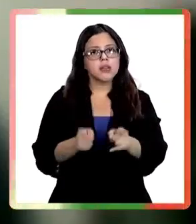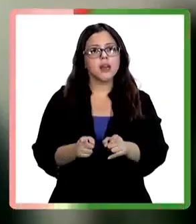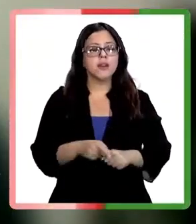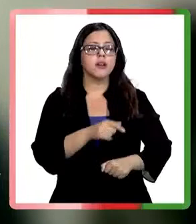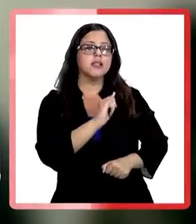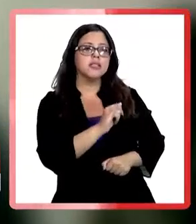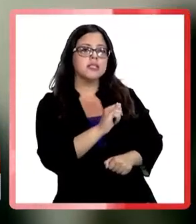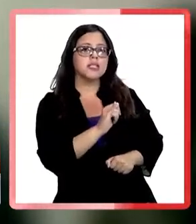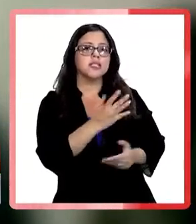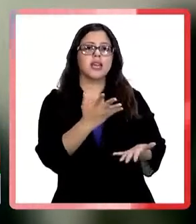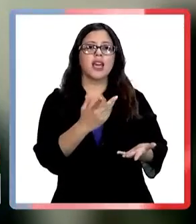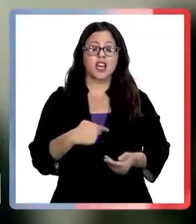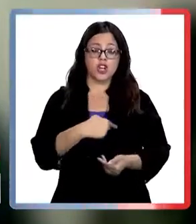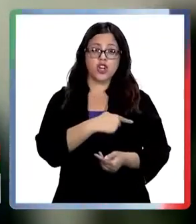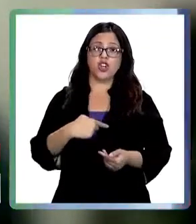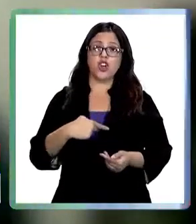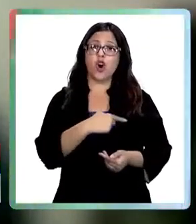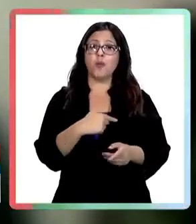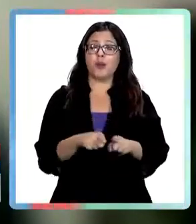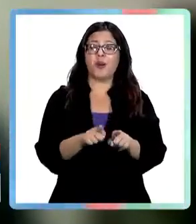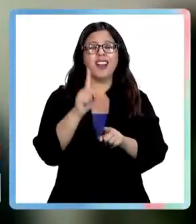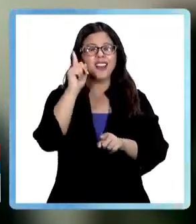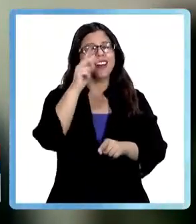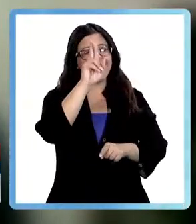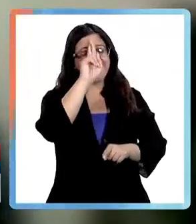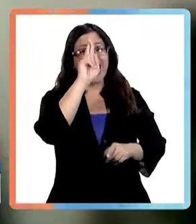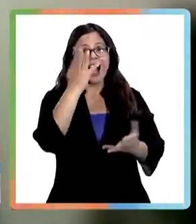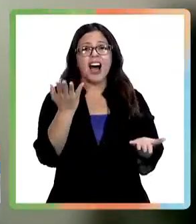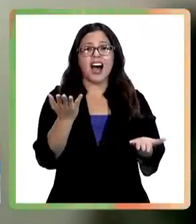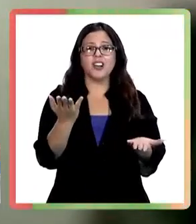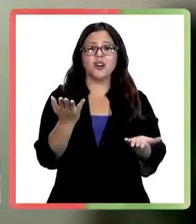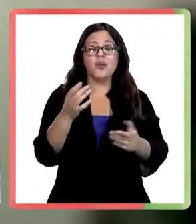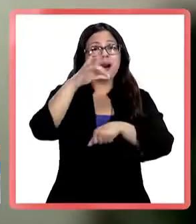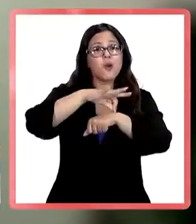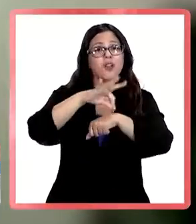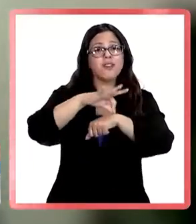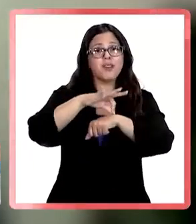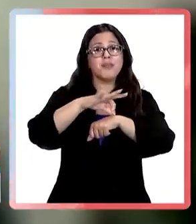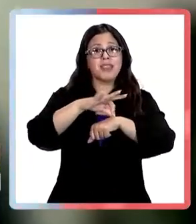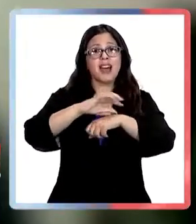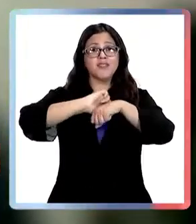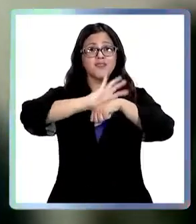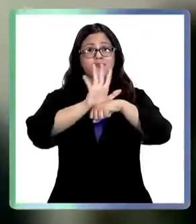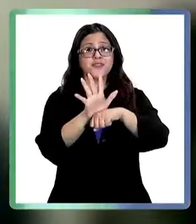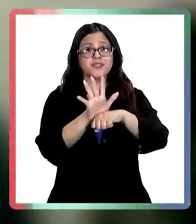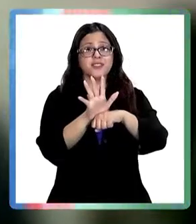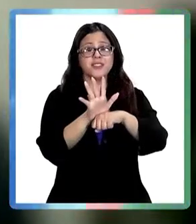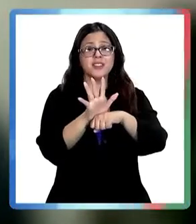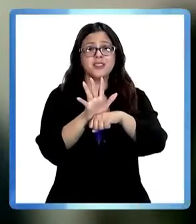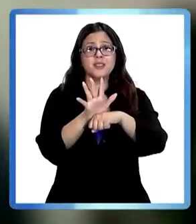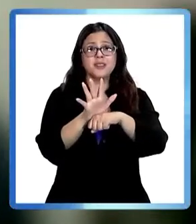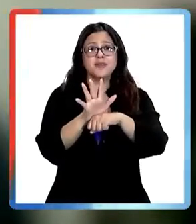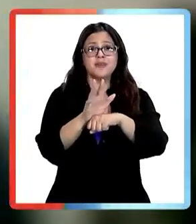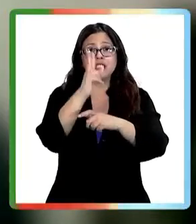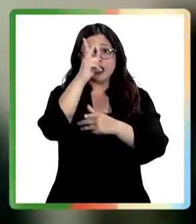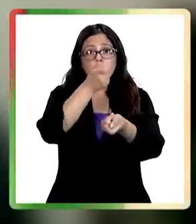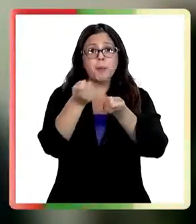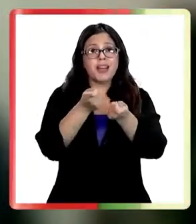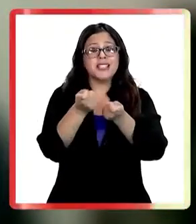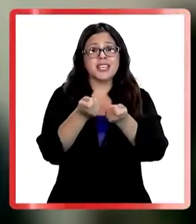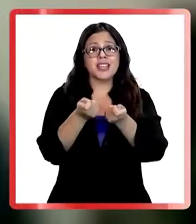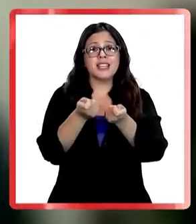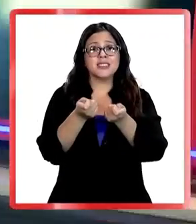Sí, es un nombre un poco intenso para un virus, unas variantes, ambas muy parecidas entre